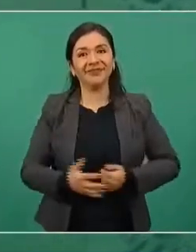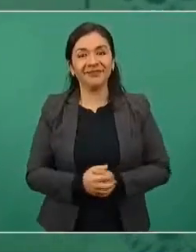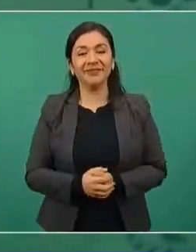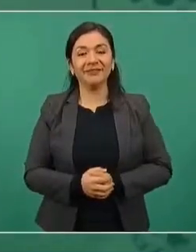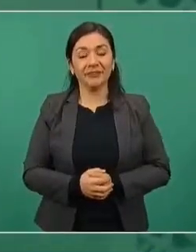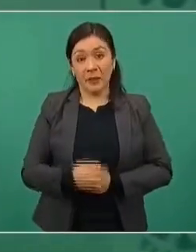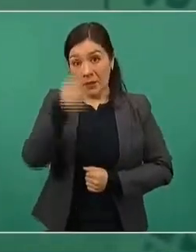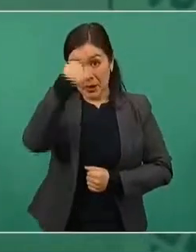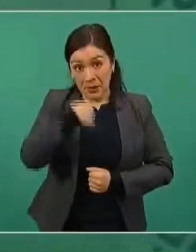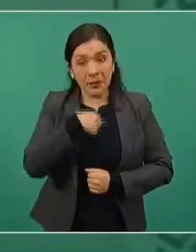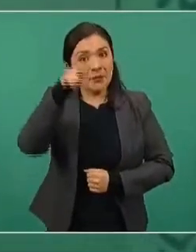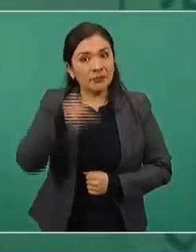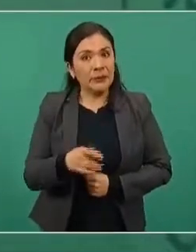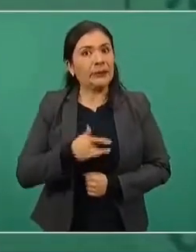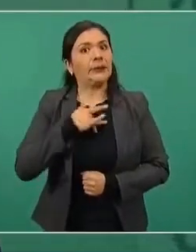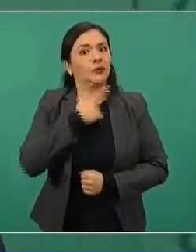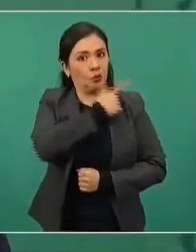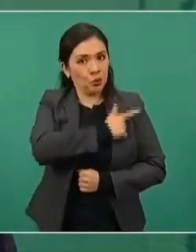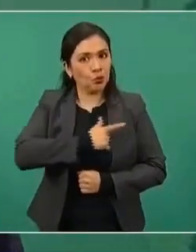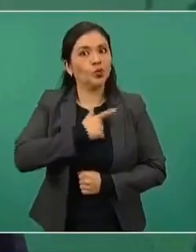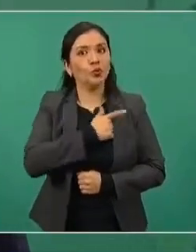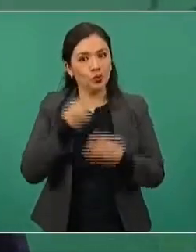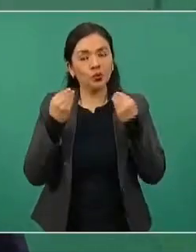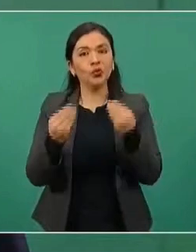Me da mucho gusto que